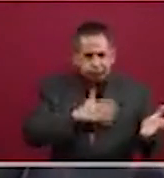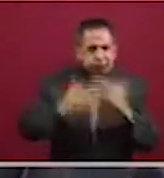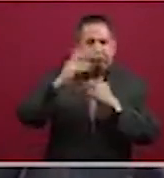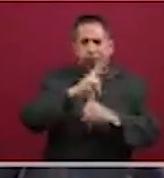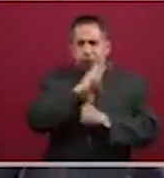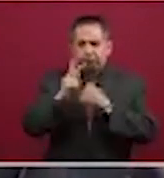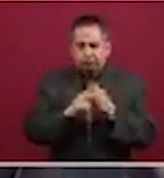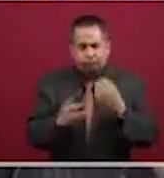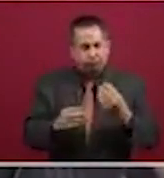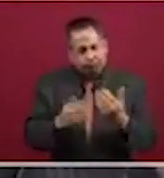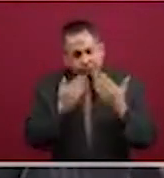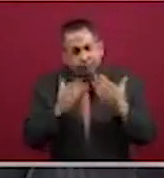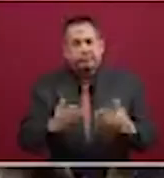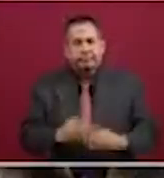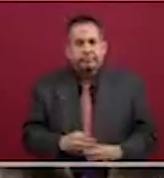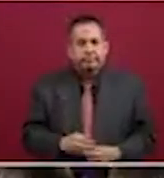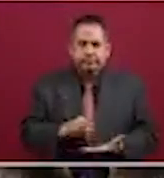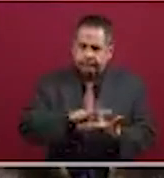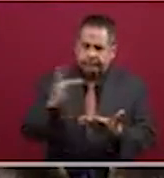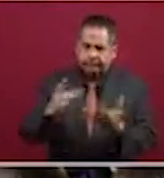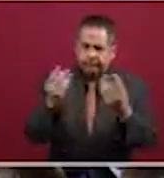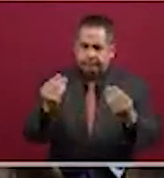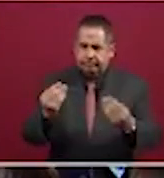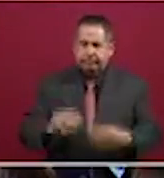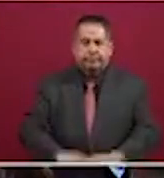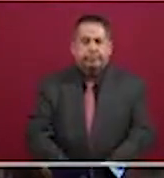país muchísimas gracias